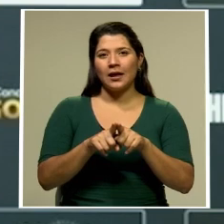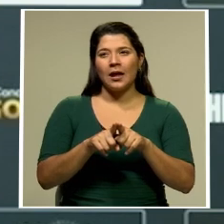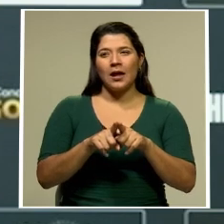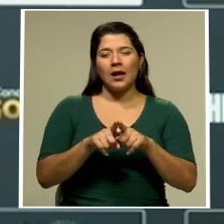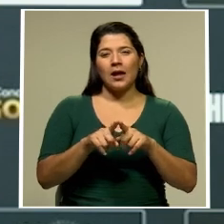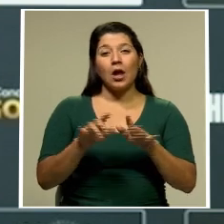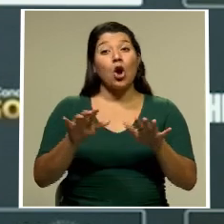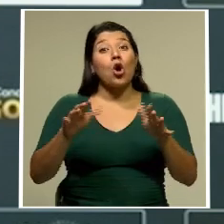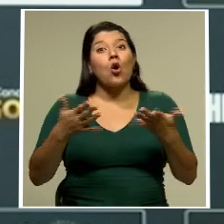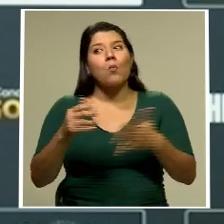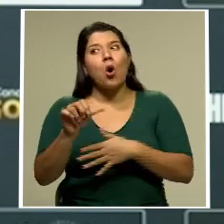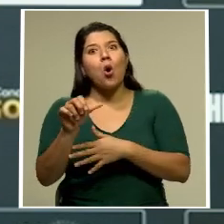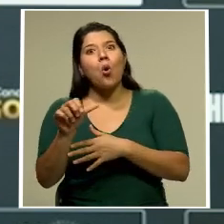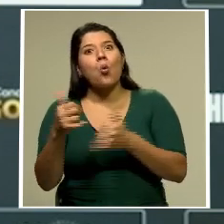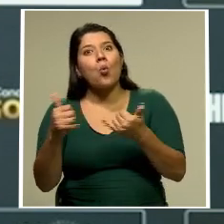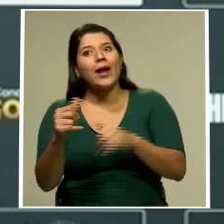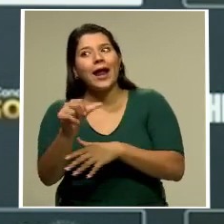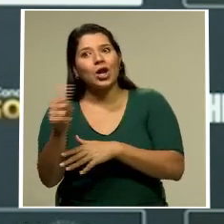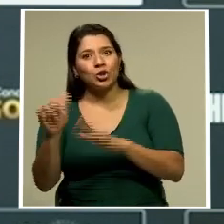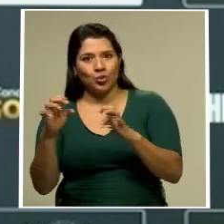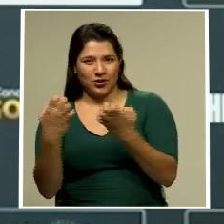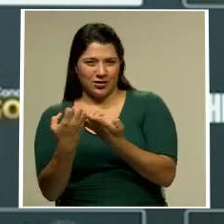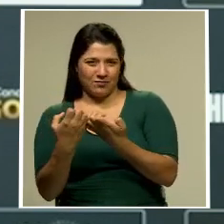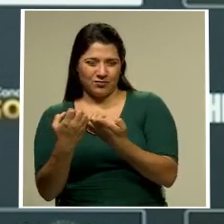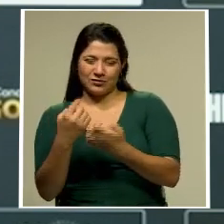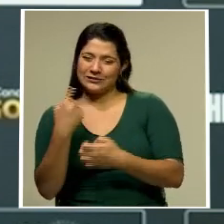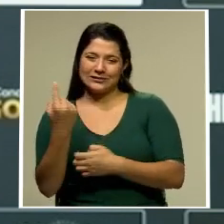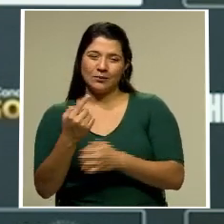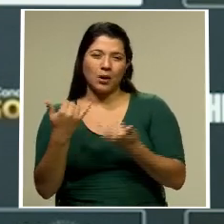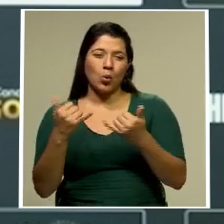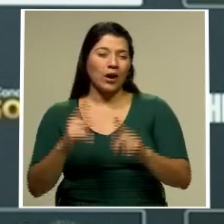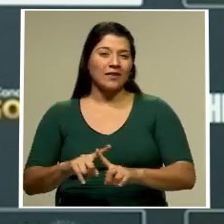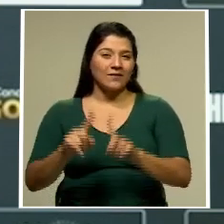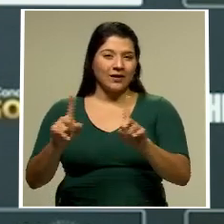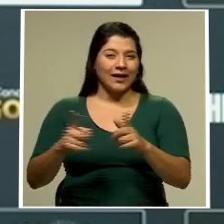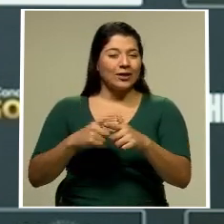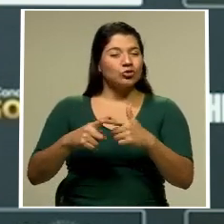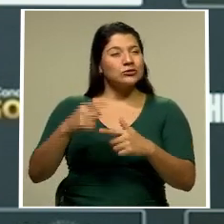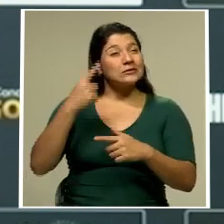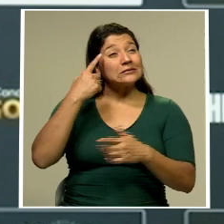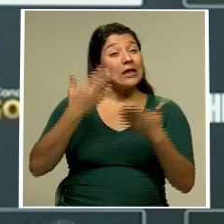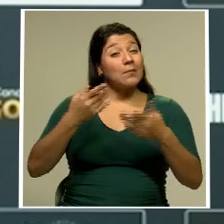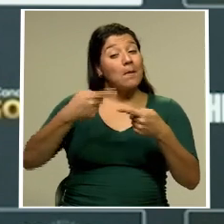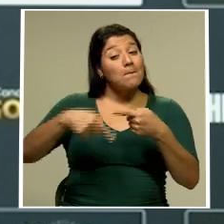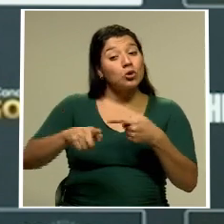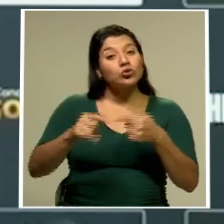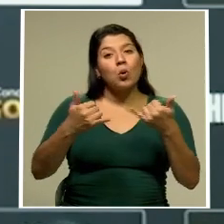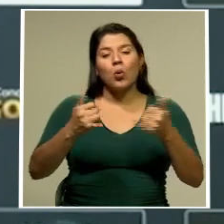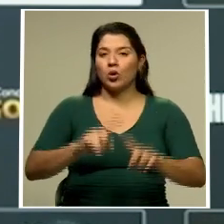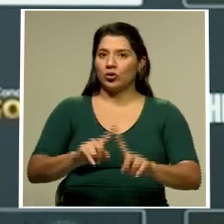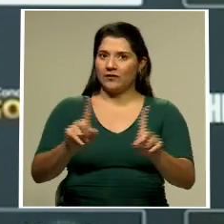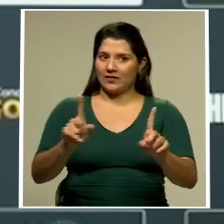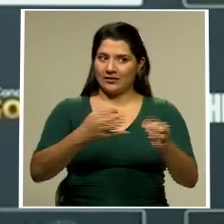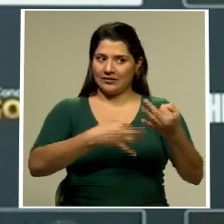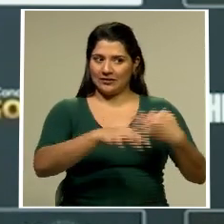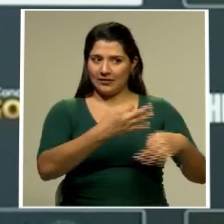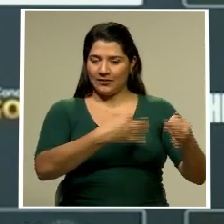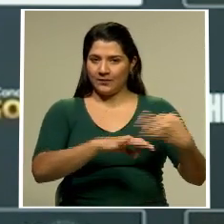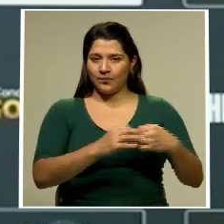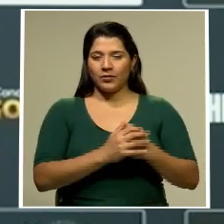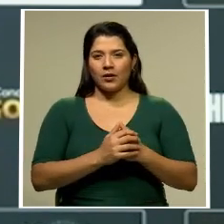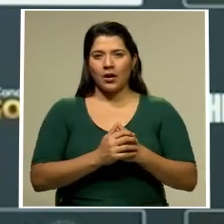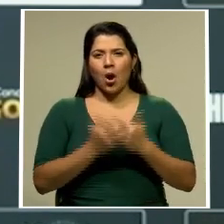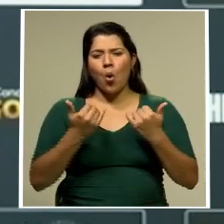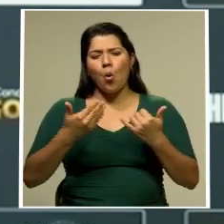contrario va a ser diferente y eso te da para pensar en una diferente alineación. Yo, hoy cuando entra